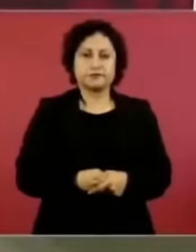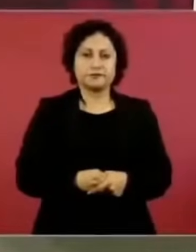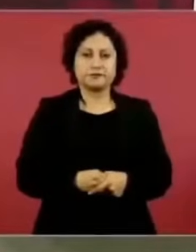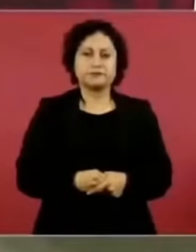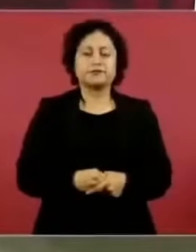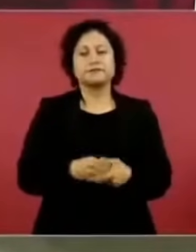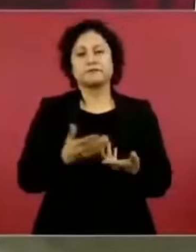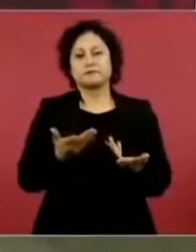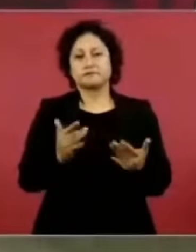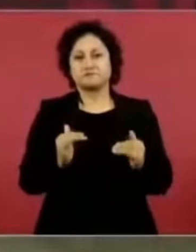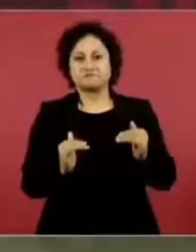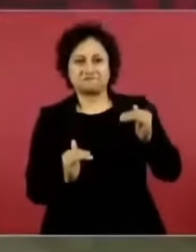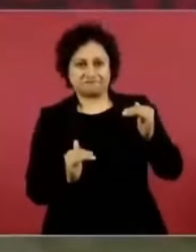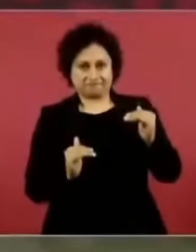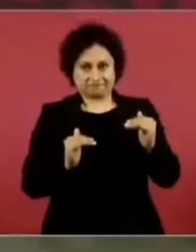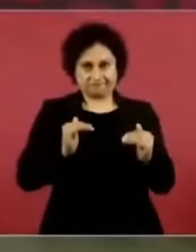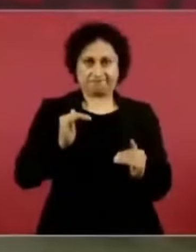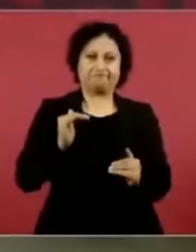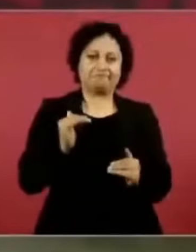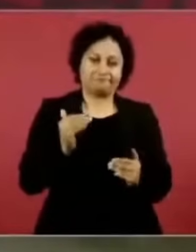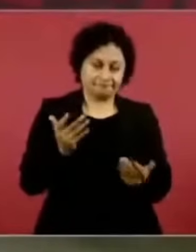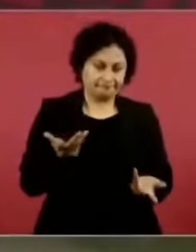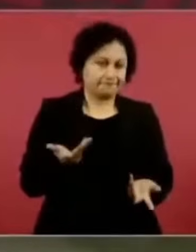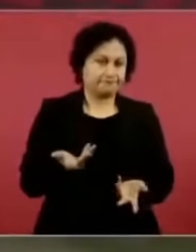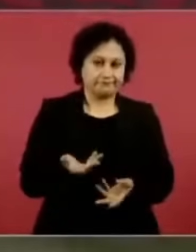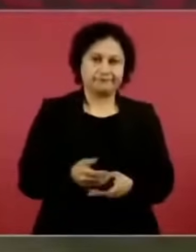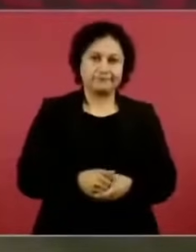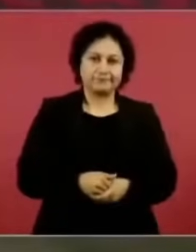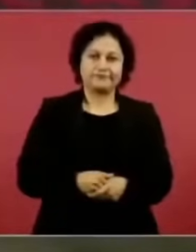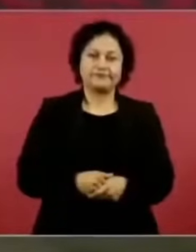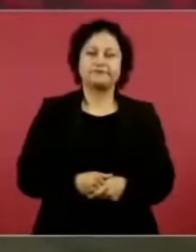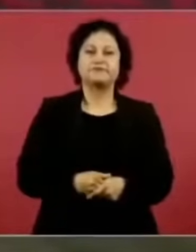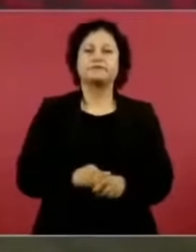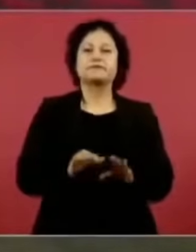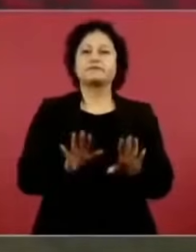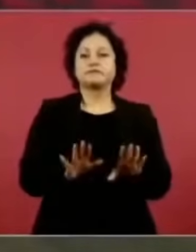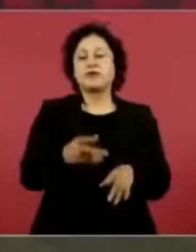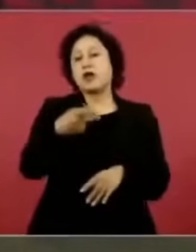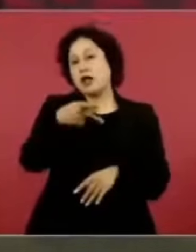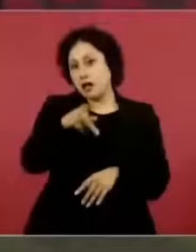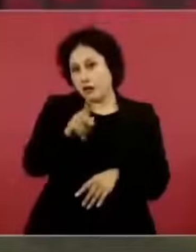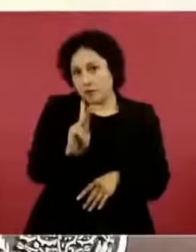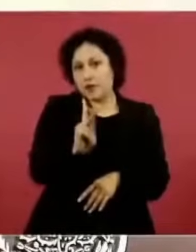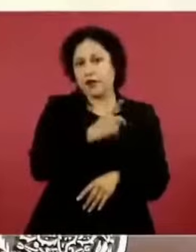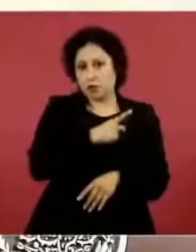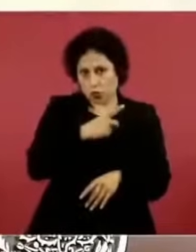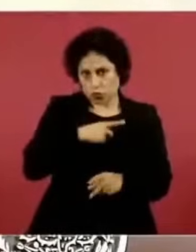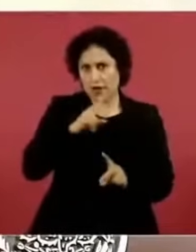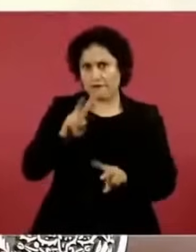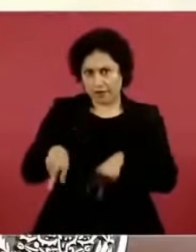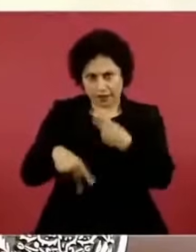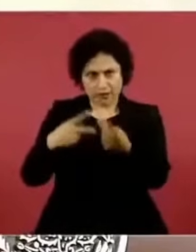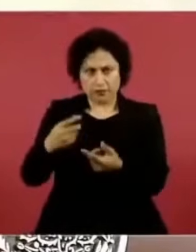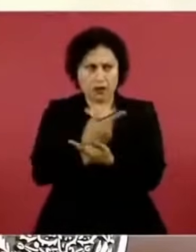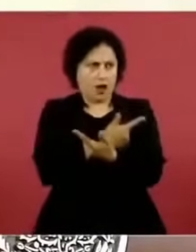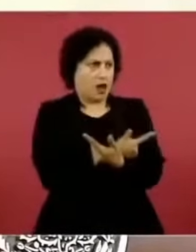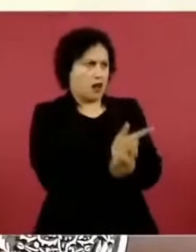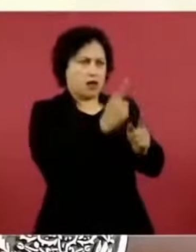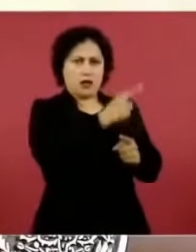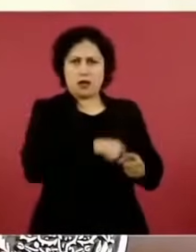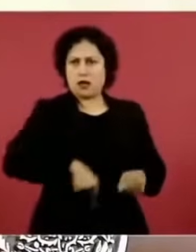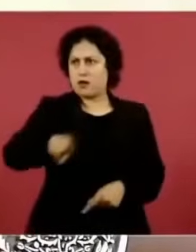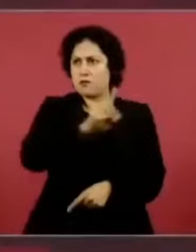desequilibrado, no mucho. Pero hay que ir, pues, todo el que quiera ir y